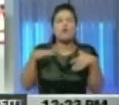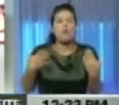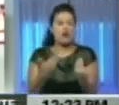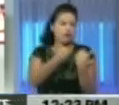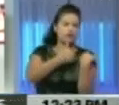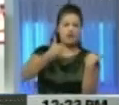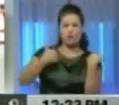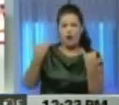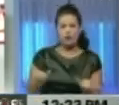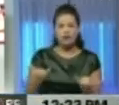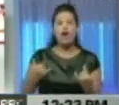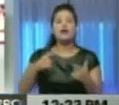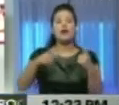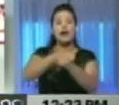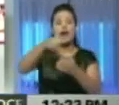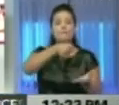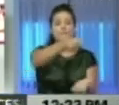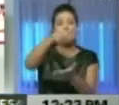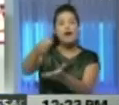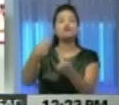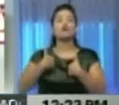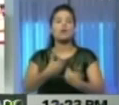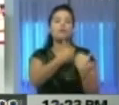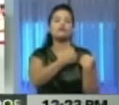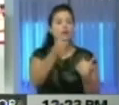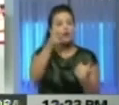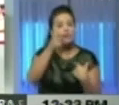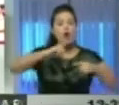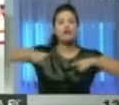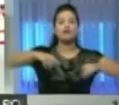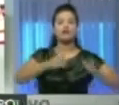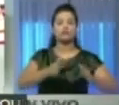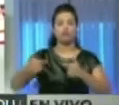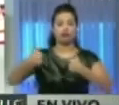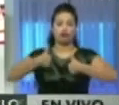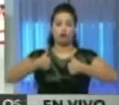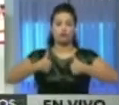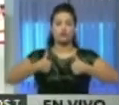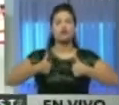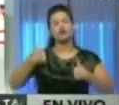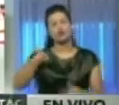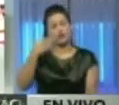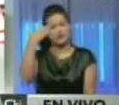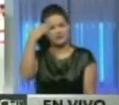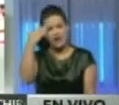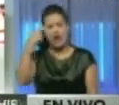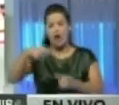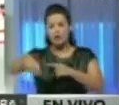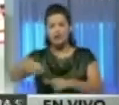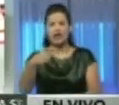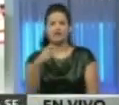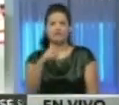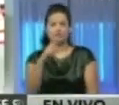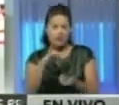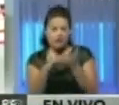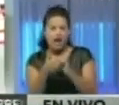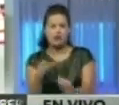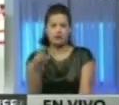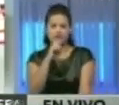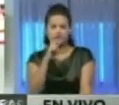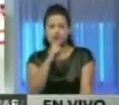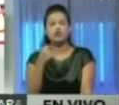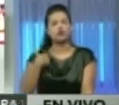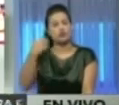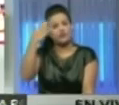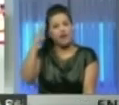locales de abastecimiento y producción, que tampoco tengo la menor duda, a pesar de las dificultades que estamos enfrentando, son